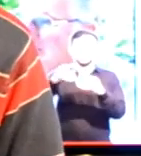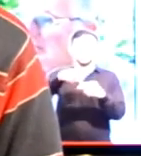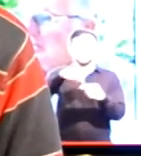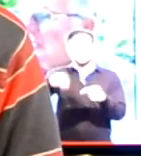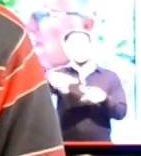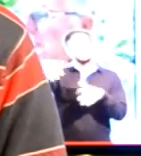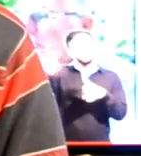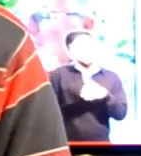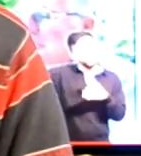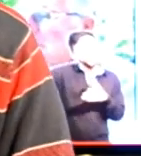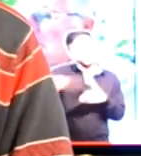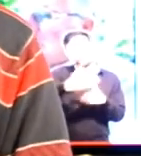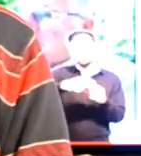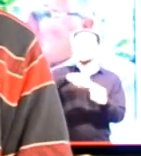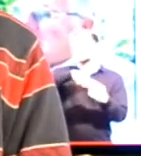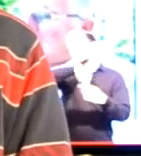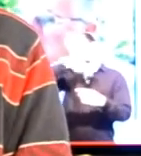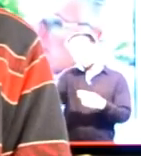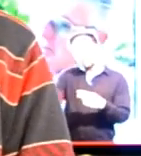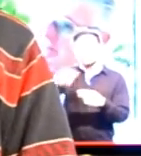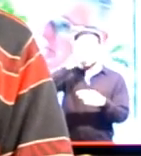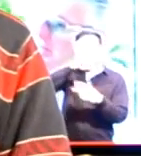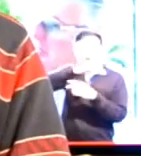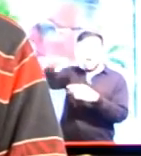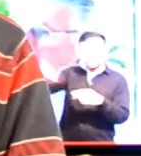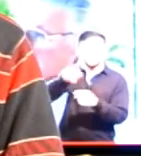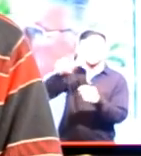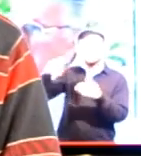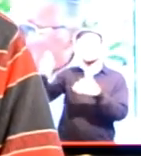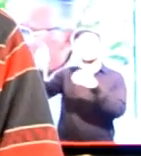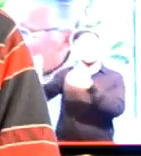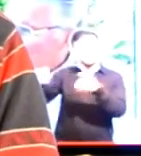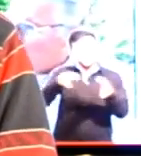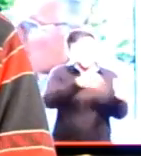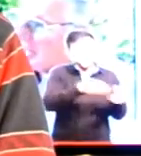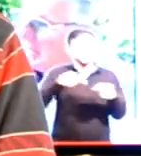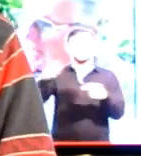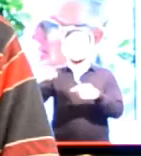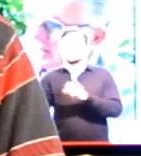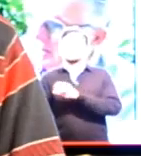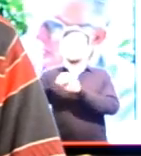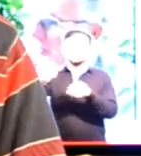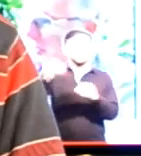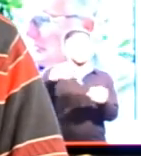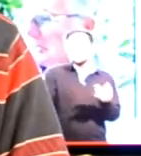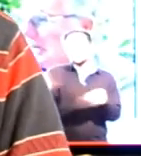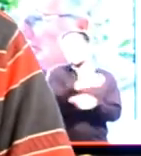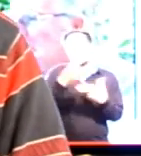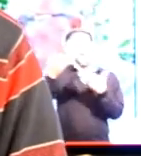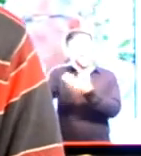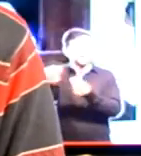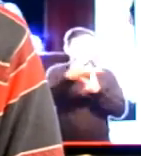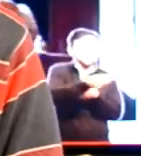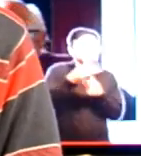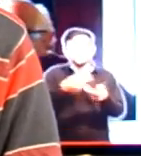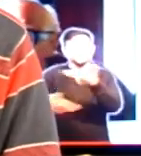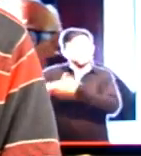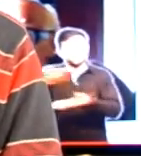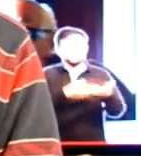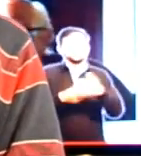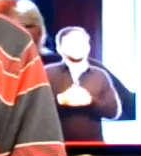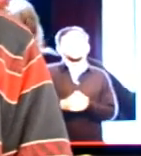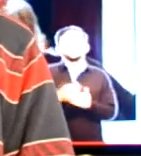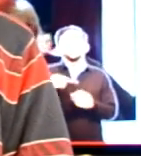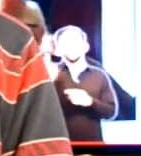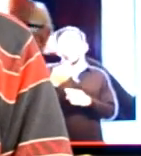acá, fantástico. O sea, también para personas sordas. O sea, trabajamos en inclusión. O